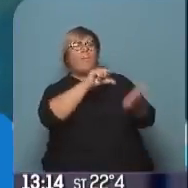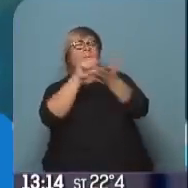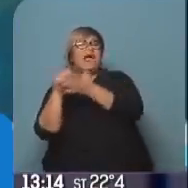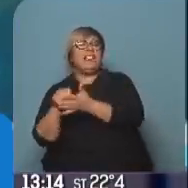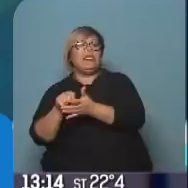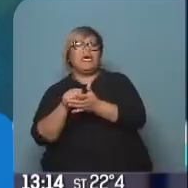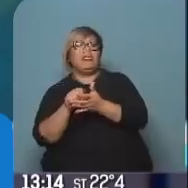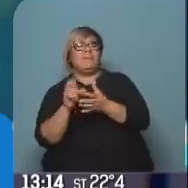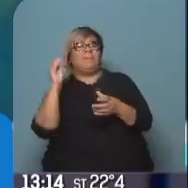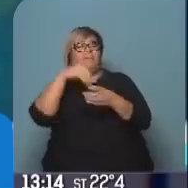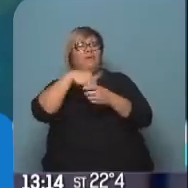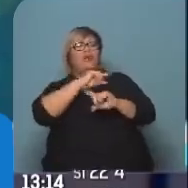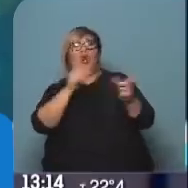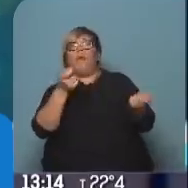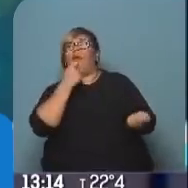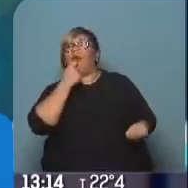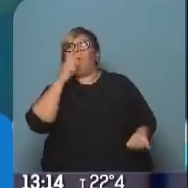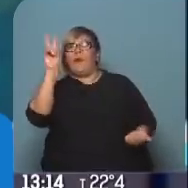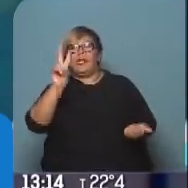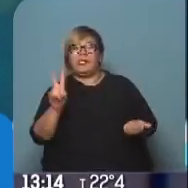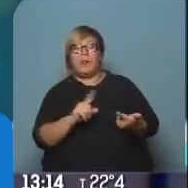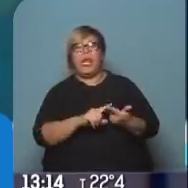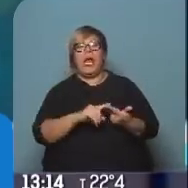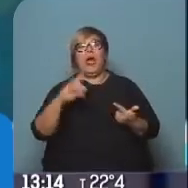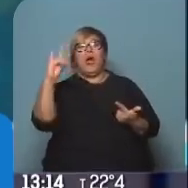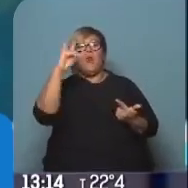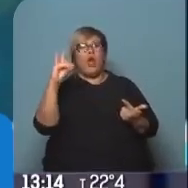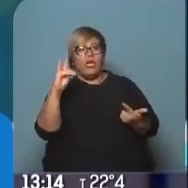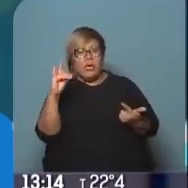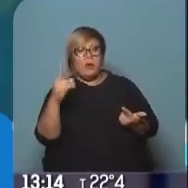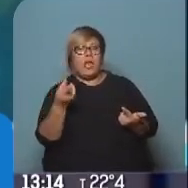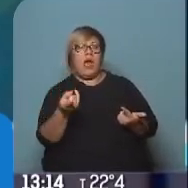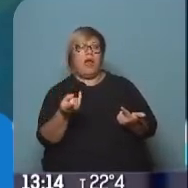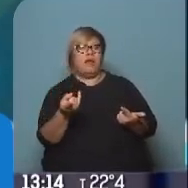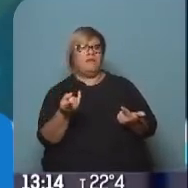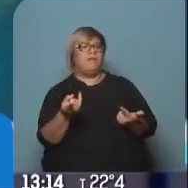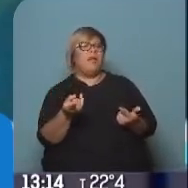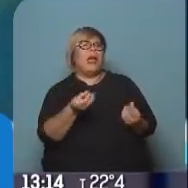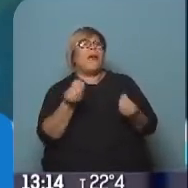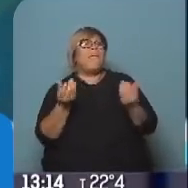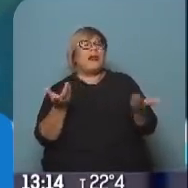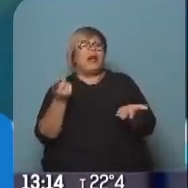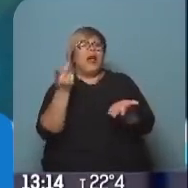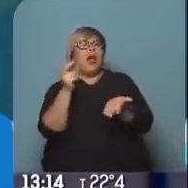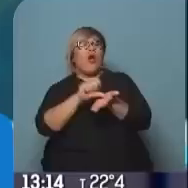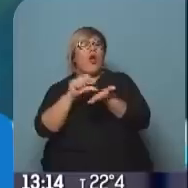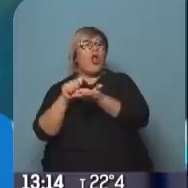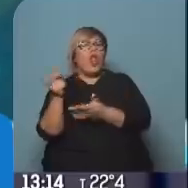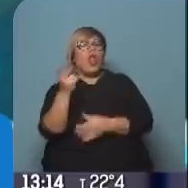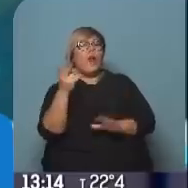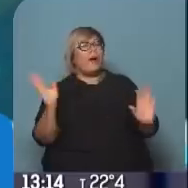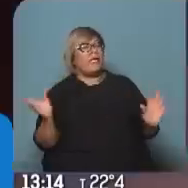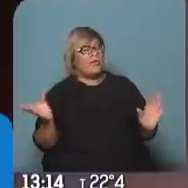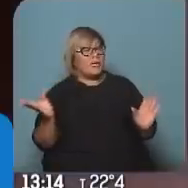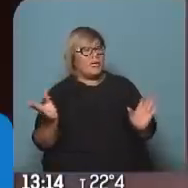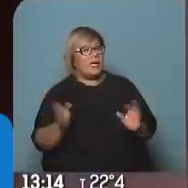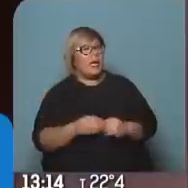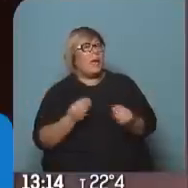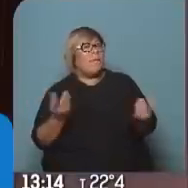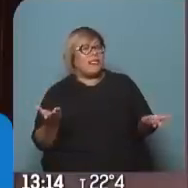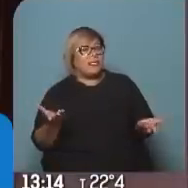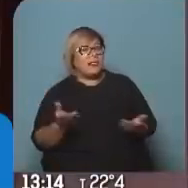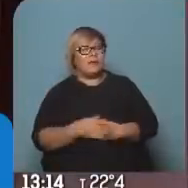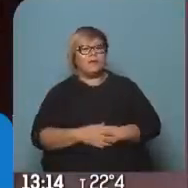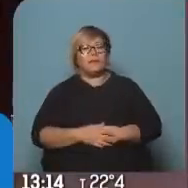Bolivia, caso Venezuela, mientras siga siendo Nicolás Maduro el presidente. ¿Qué va a pasar con ellos? Bueno, por